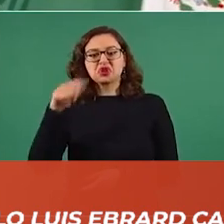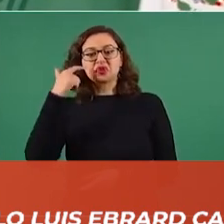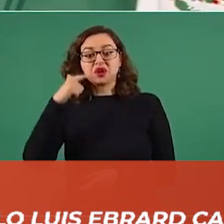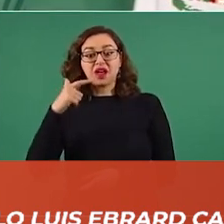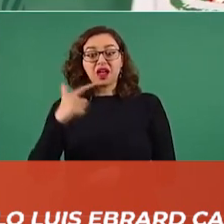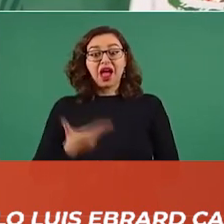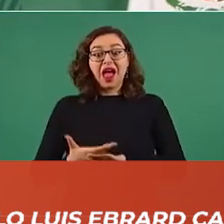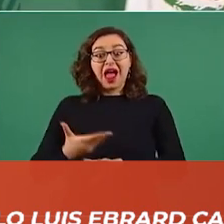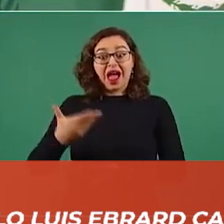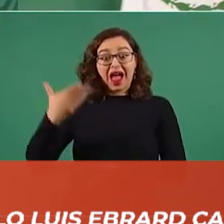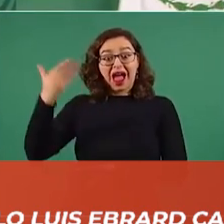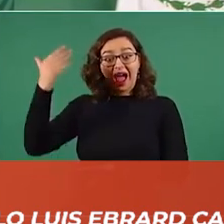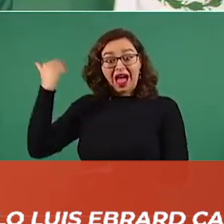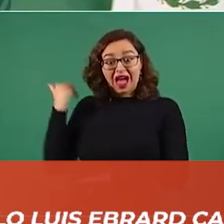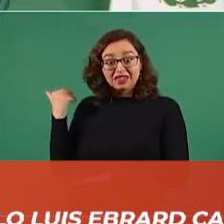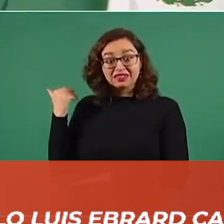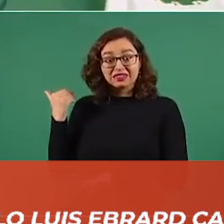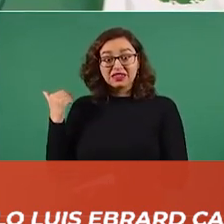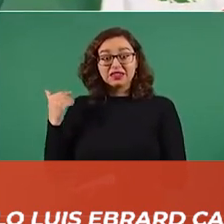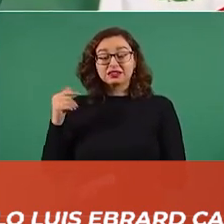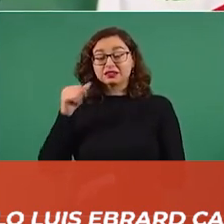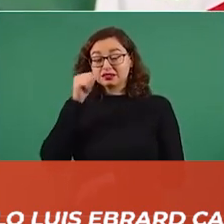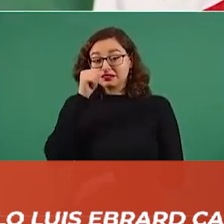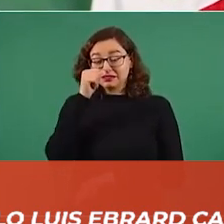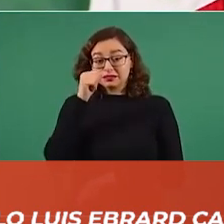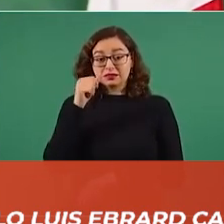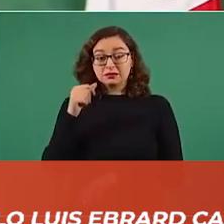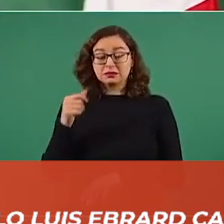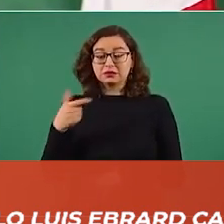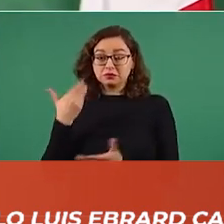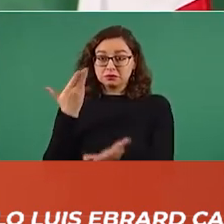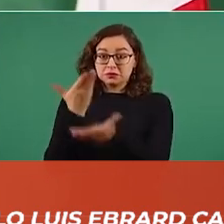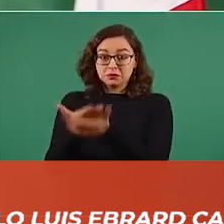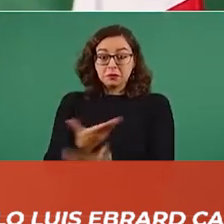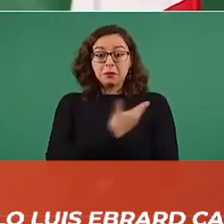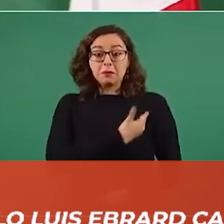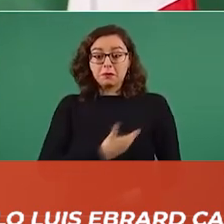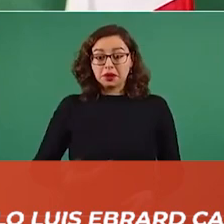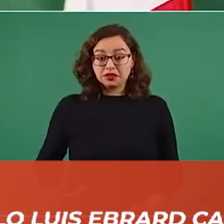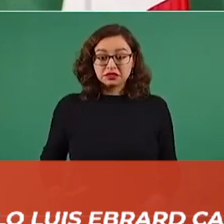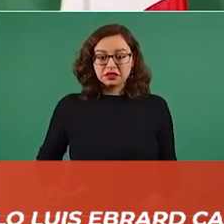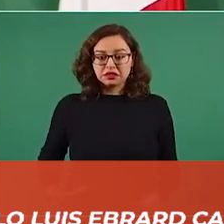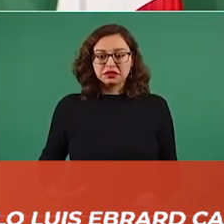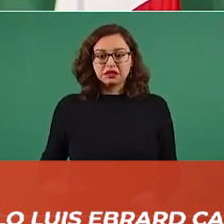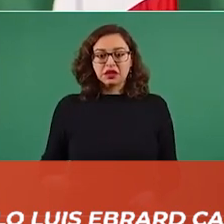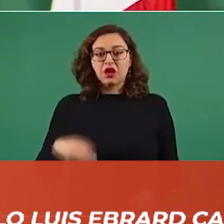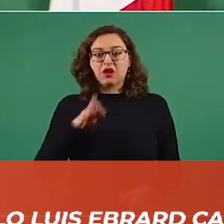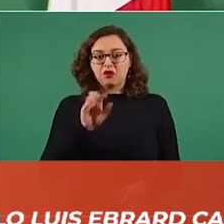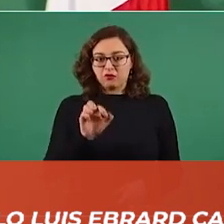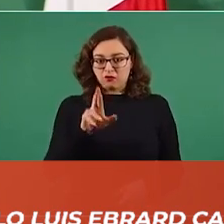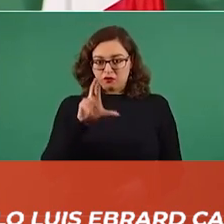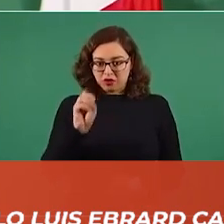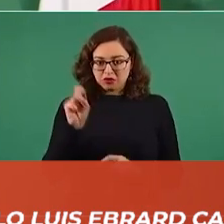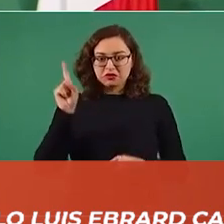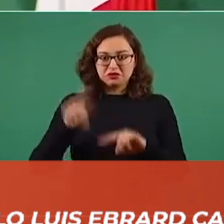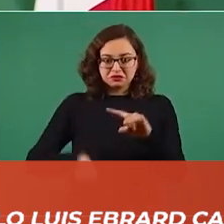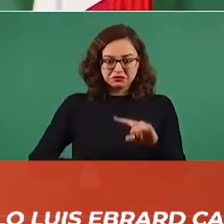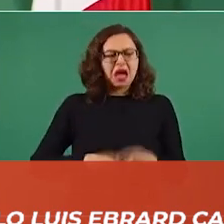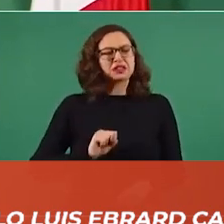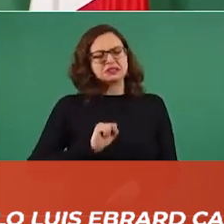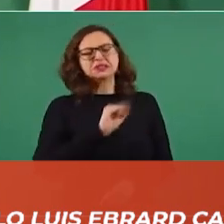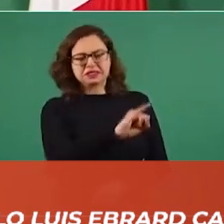para presidente. Ya el presidente no tiene fuero. Ya puede ser juzgado como cualquier otro ciudadano. Sin